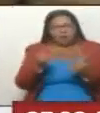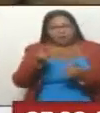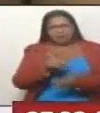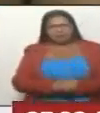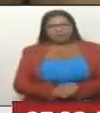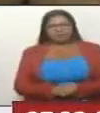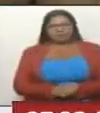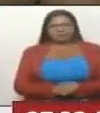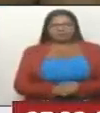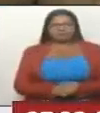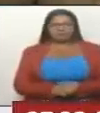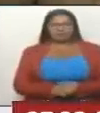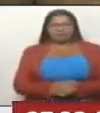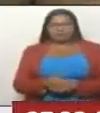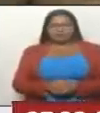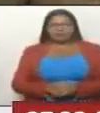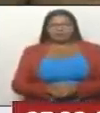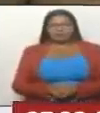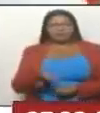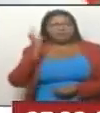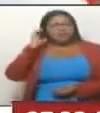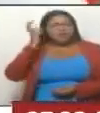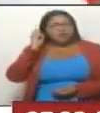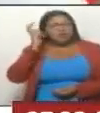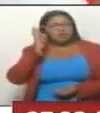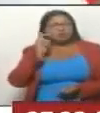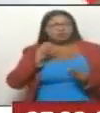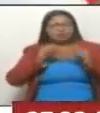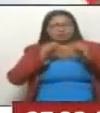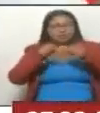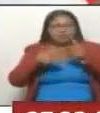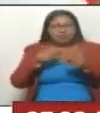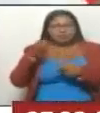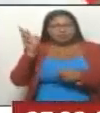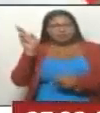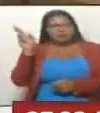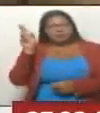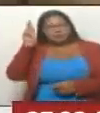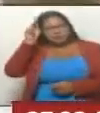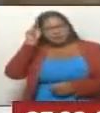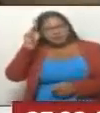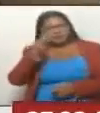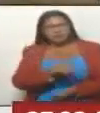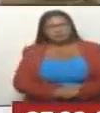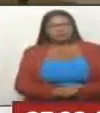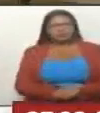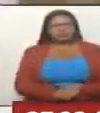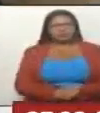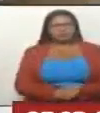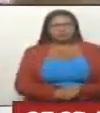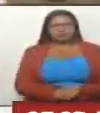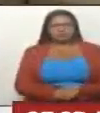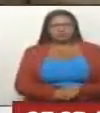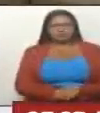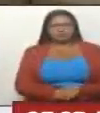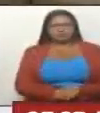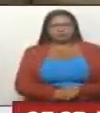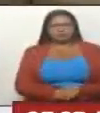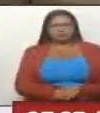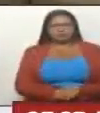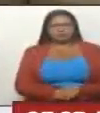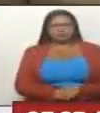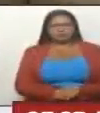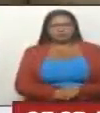Sí, para tener de profesor. Claro. Por cierto, lo está viendo el